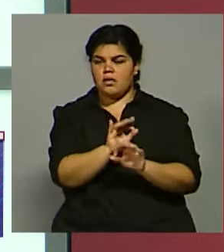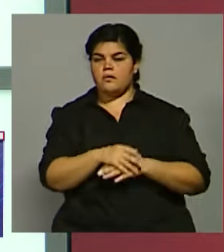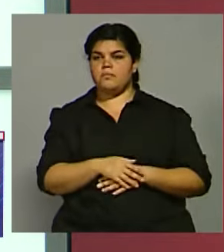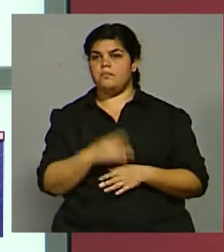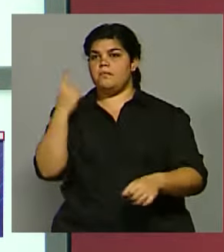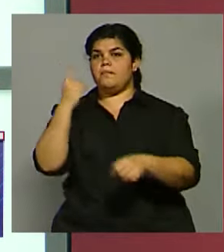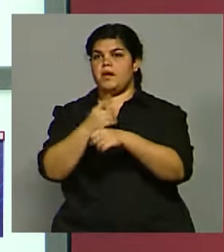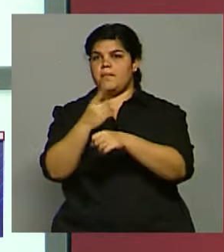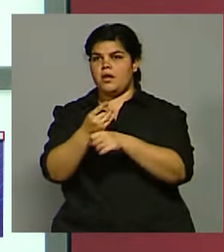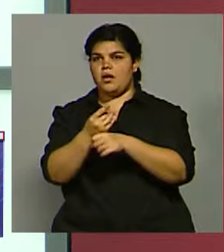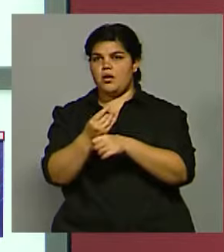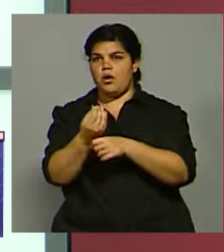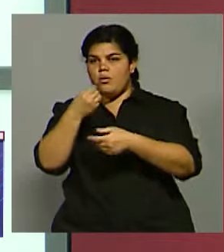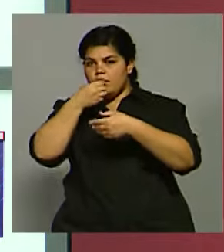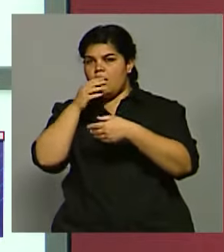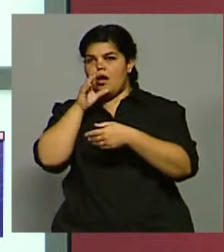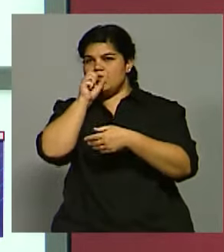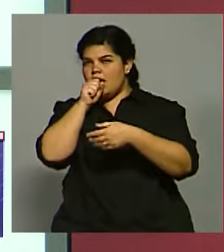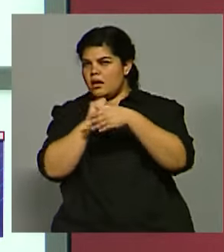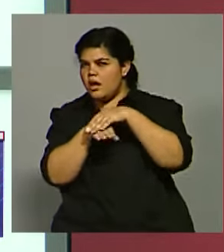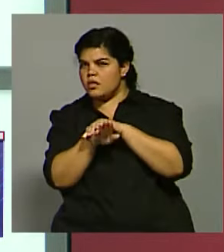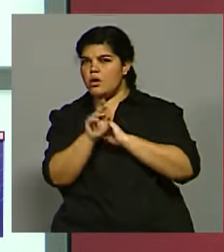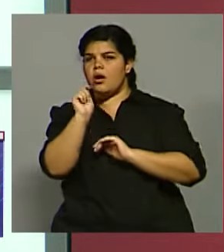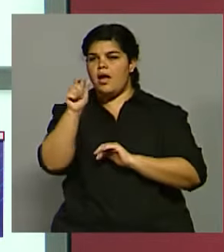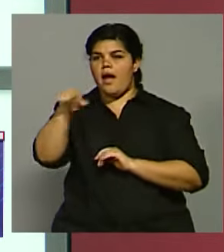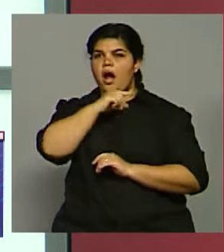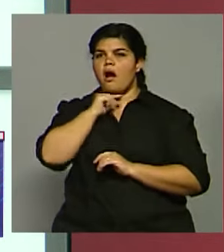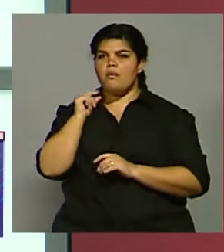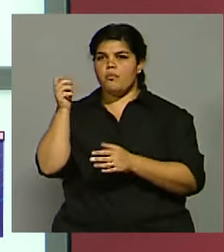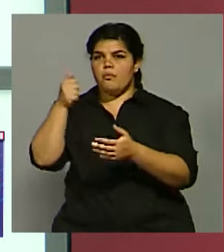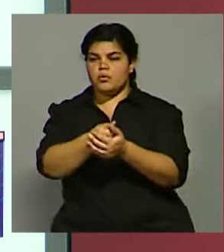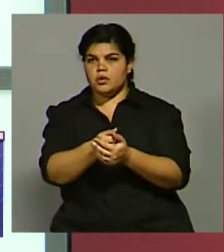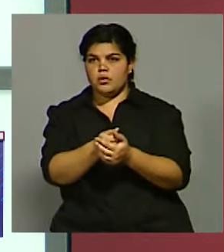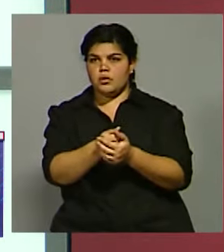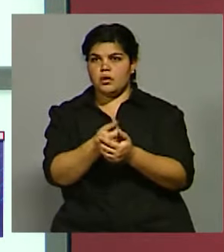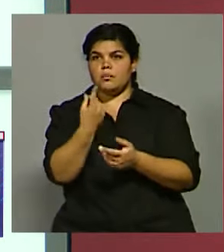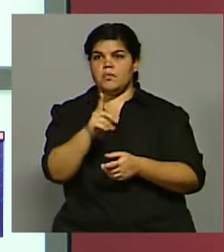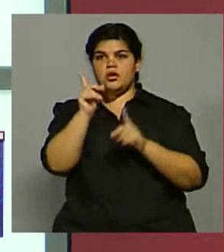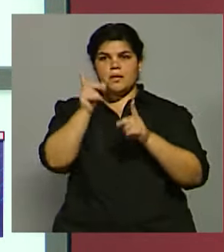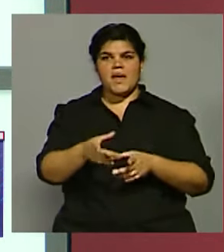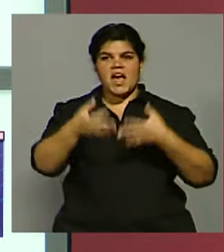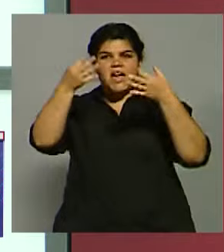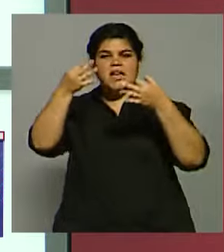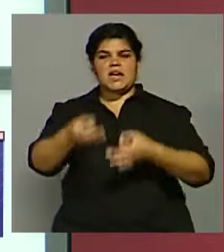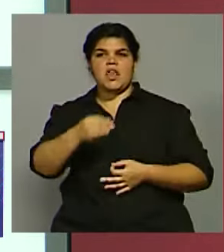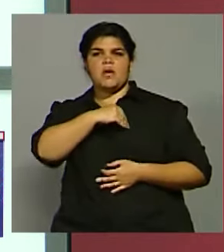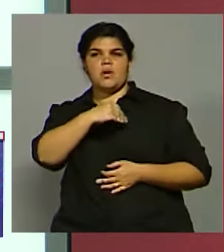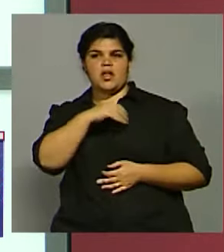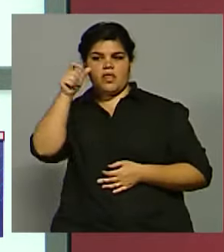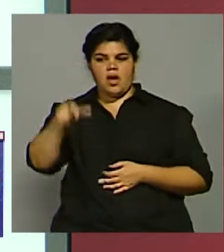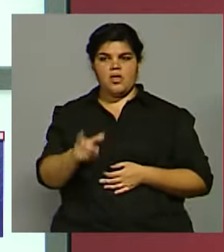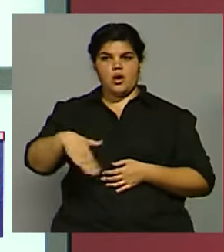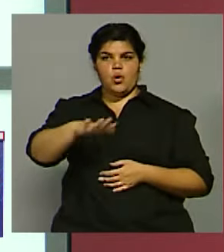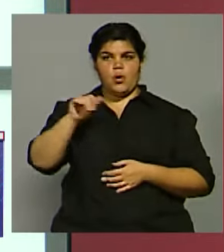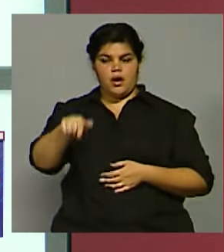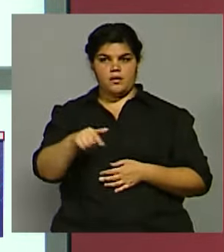máximo que se pueda al sacerdote abusador, pero hay un objetivo principal que es la credibilidad de la institución. Si usted se fija o lee o escucha en